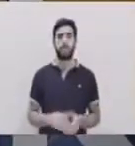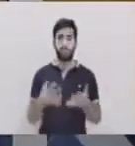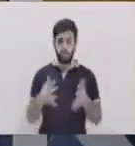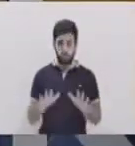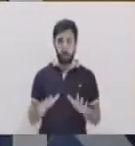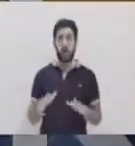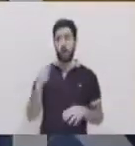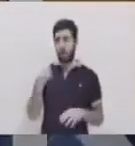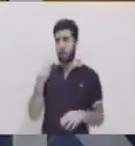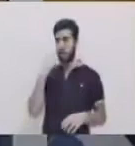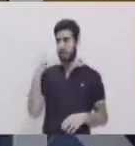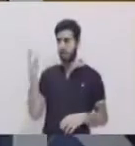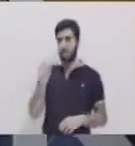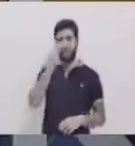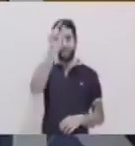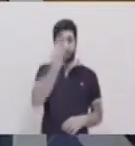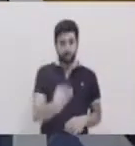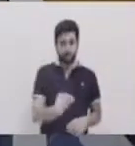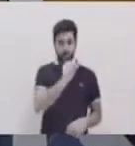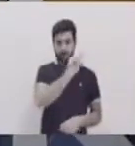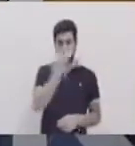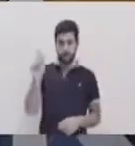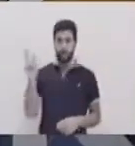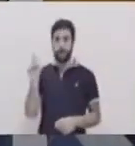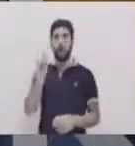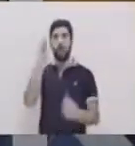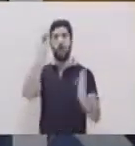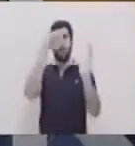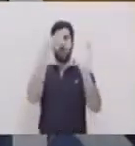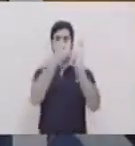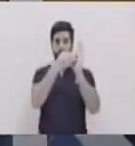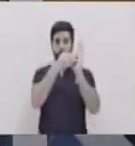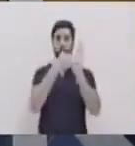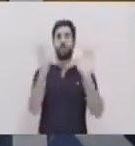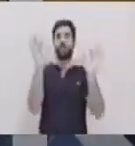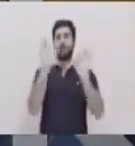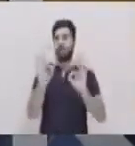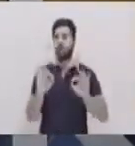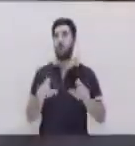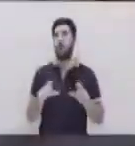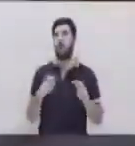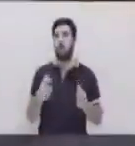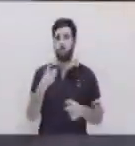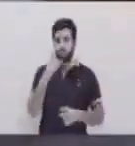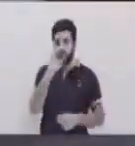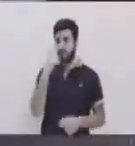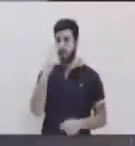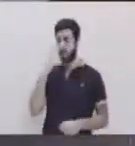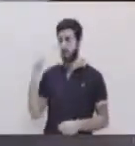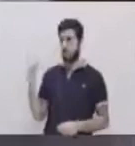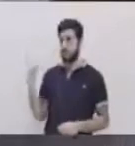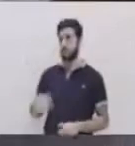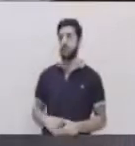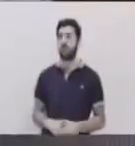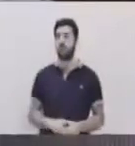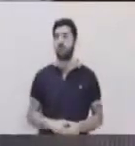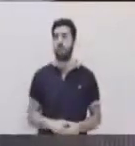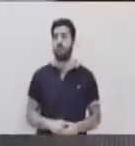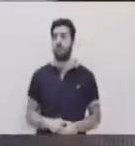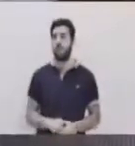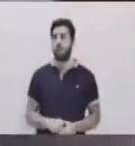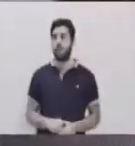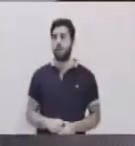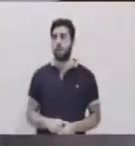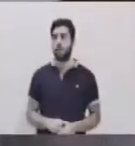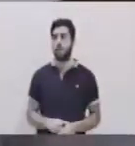Y lo vamos a colocar en nuestro plano cartesiano para poder demostrar de que sí es cierto de que al momento de cortar estas figuras